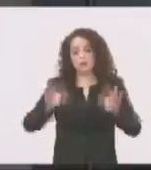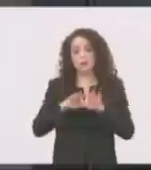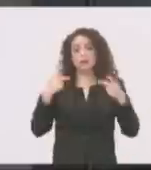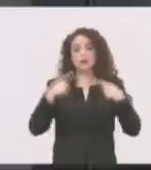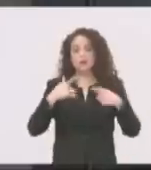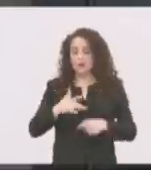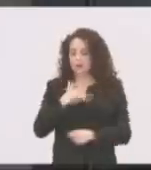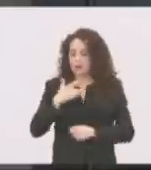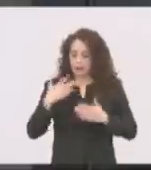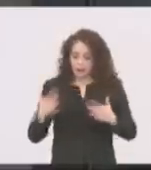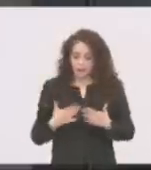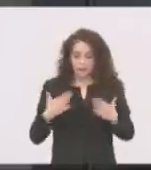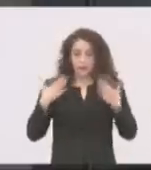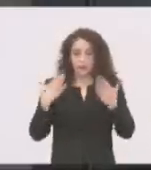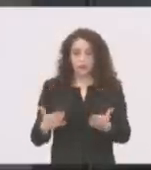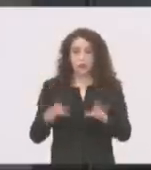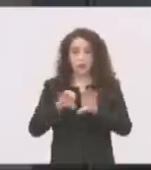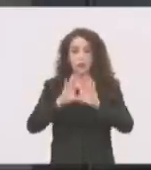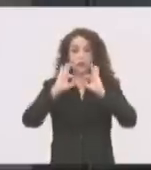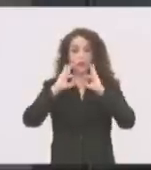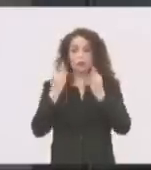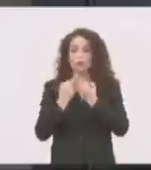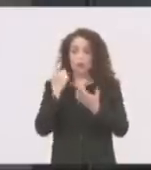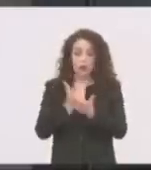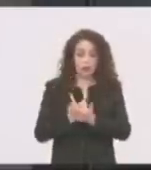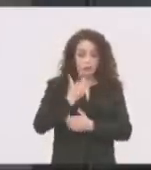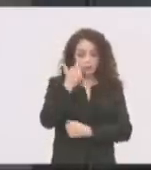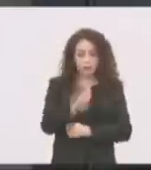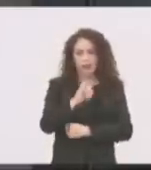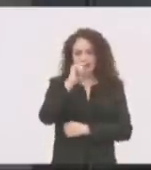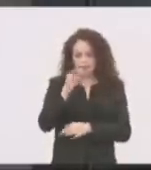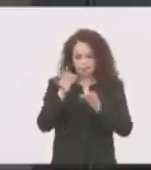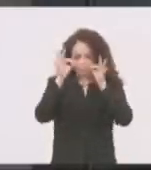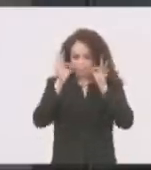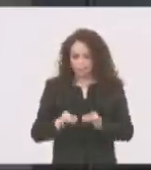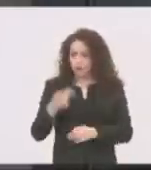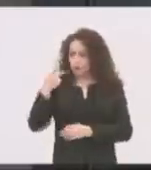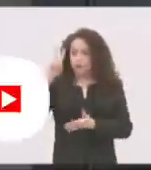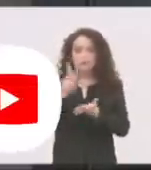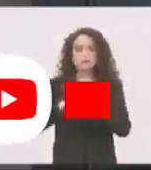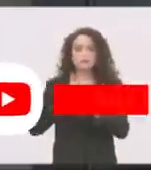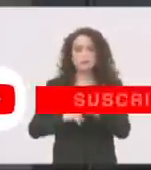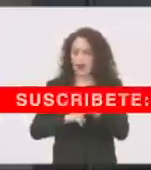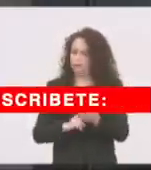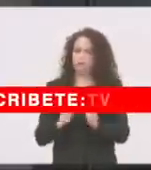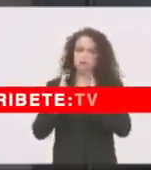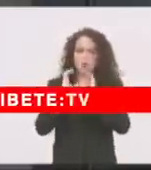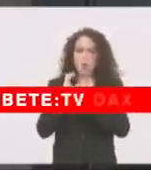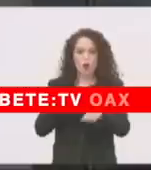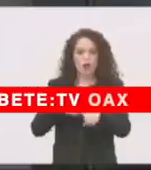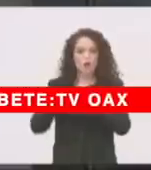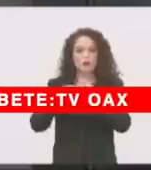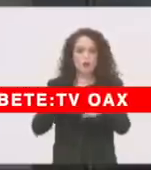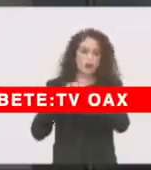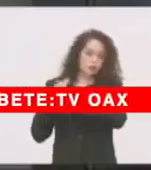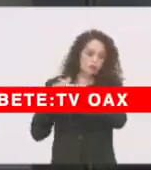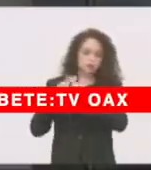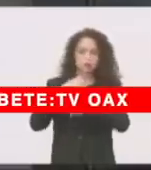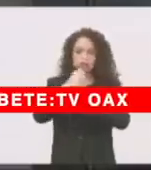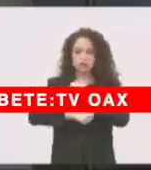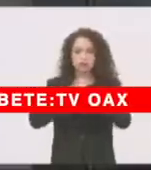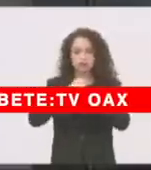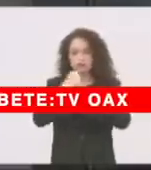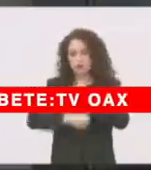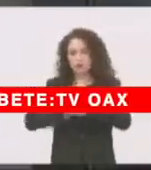la confianza de que será un medio de pago de aceptación plena, que conservará su valor y poder adquisitivo a lo largo del tiempo y que